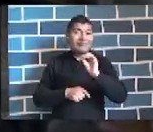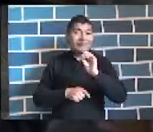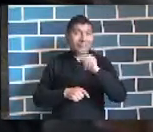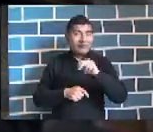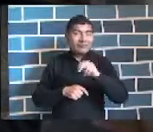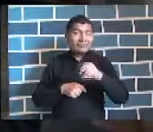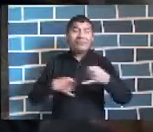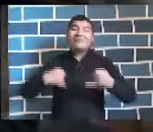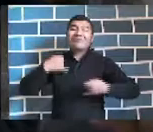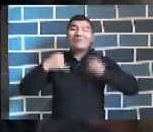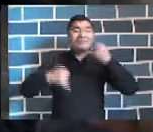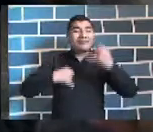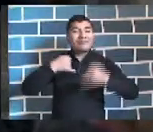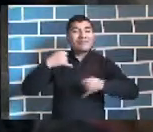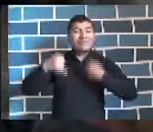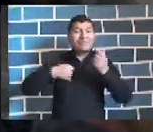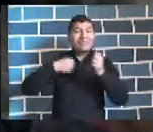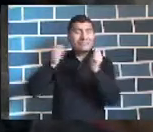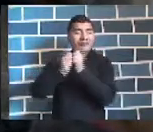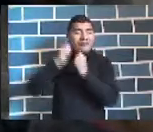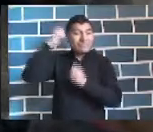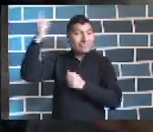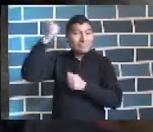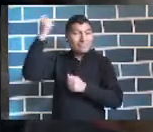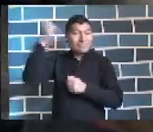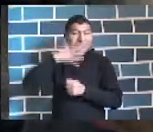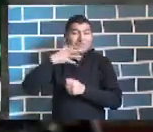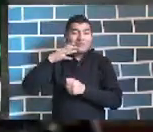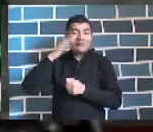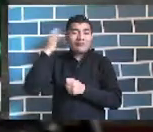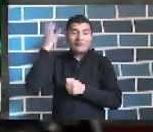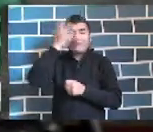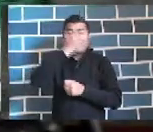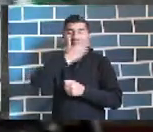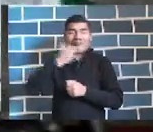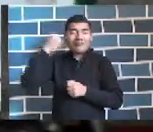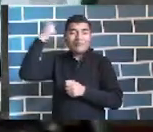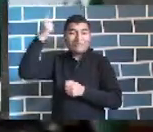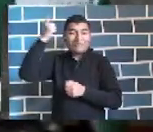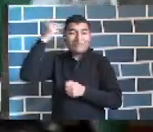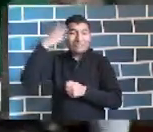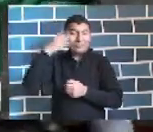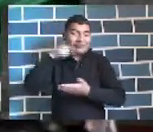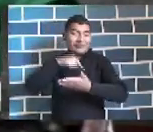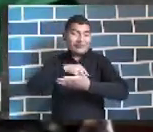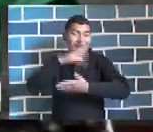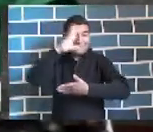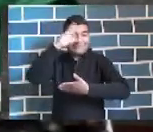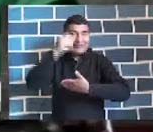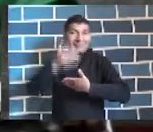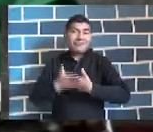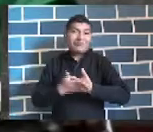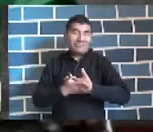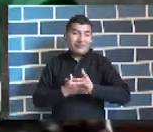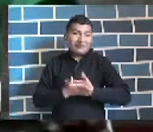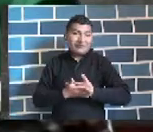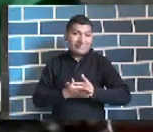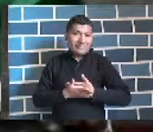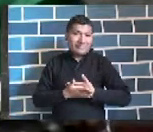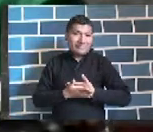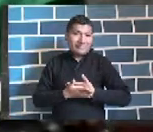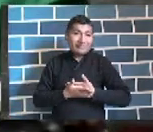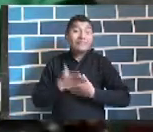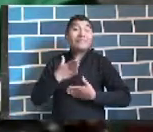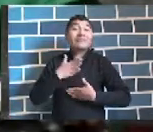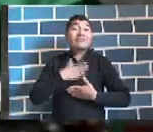rejuvenece con la gracia, con la belleza, con la luz de este niño que tiene entre sus brazos.